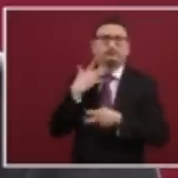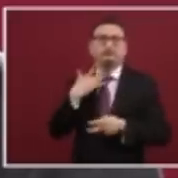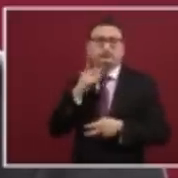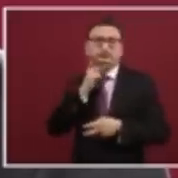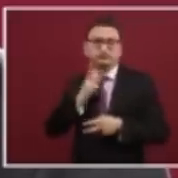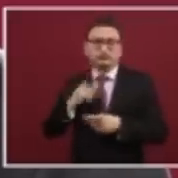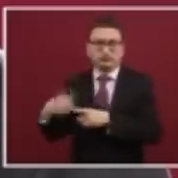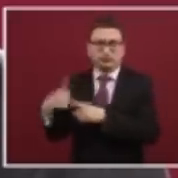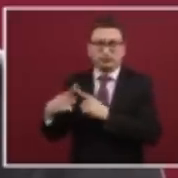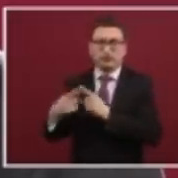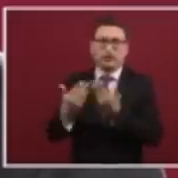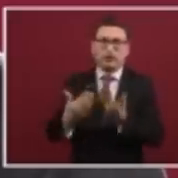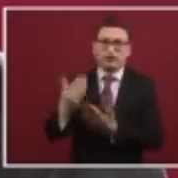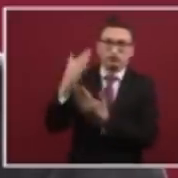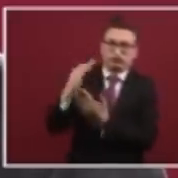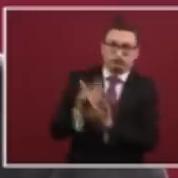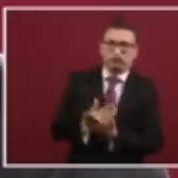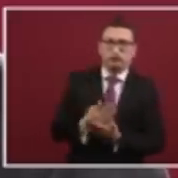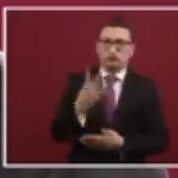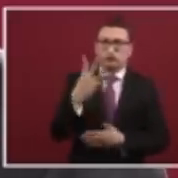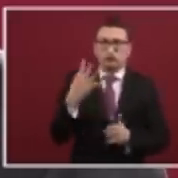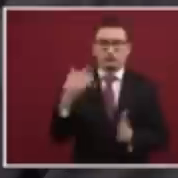se redujo a 4 mil,